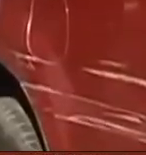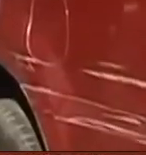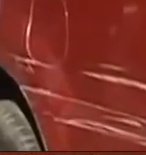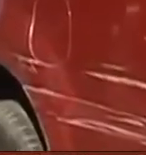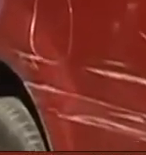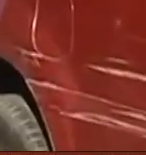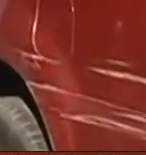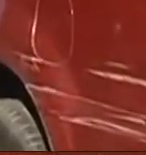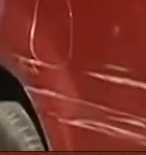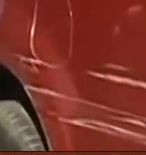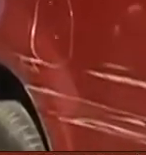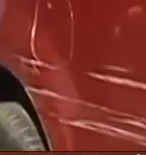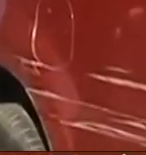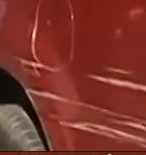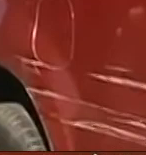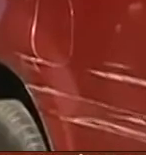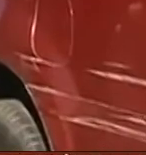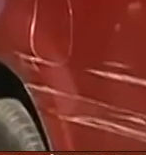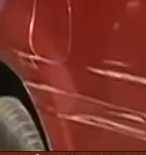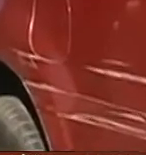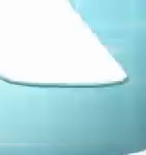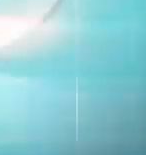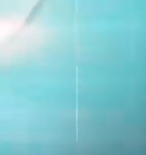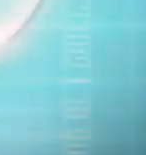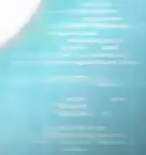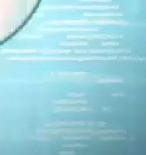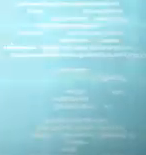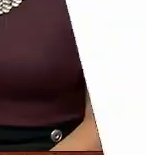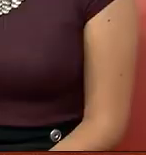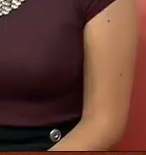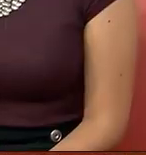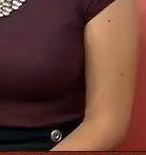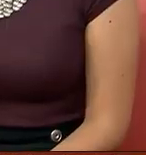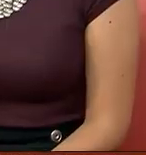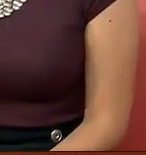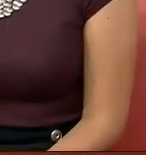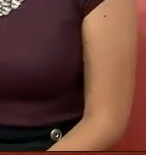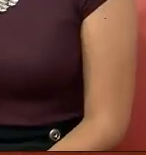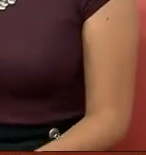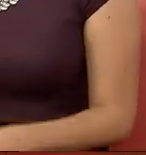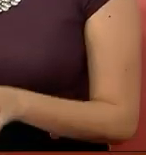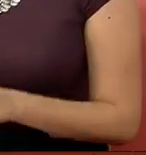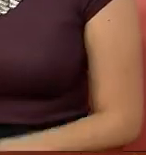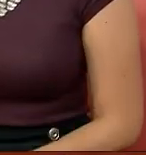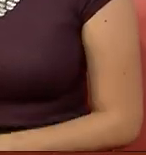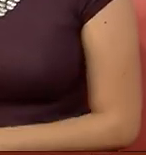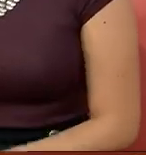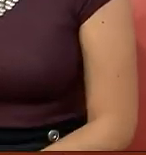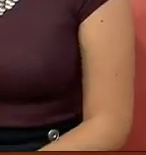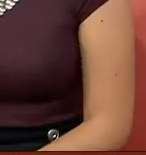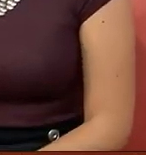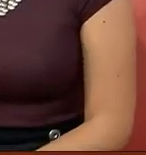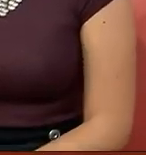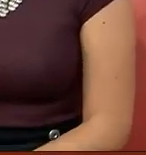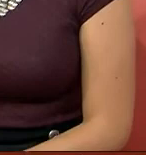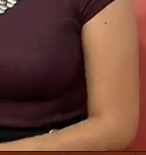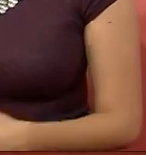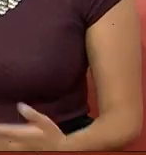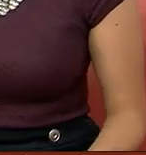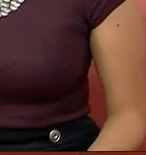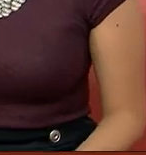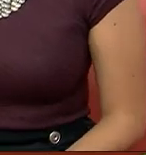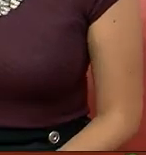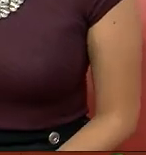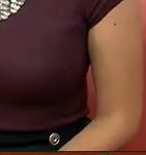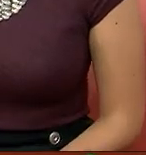de alcohol permitido en la sangre. Este tipo de inventos pues podrían ayudar a prevenir accidentes de tráfico y se suma al importante movimiento